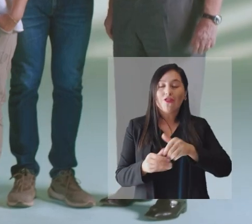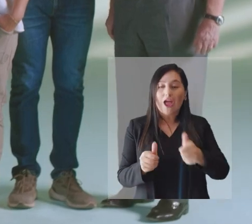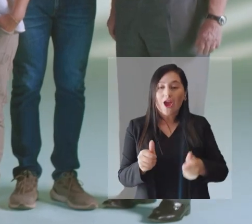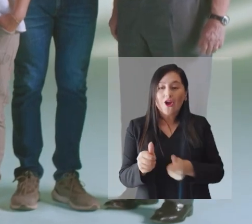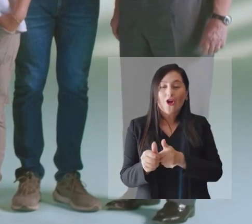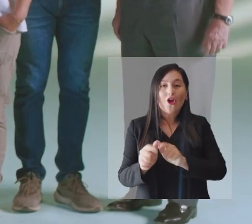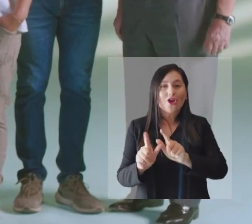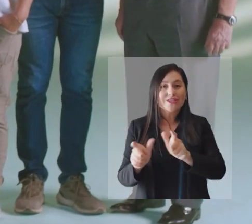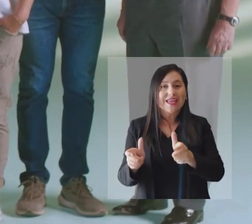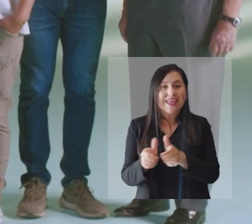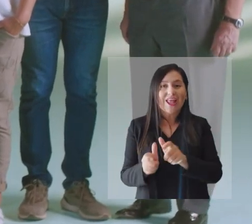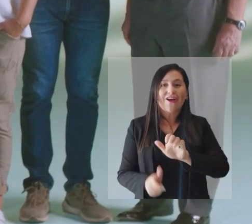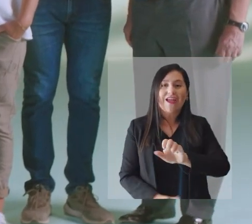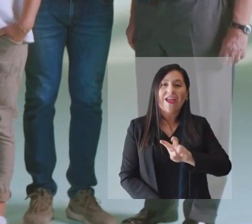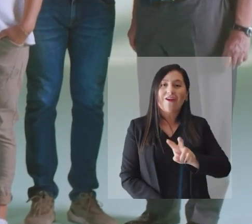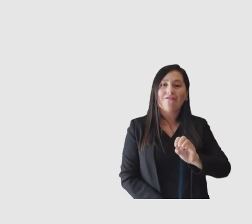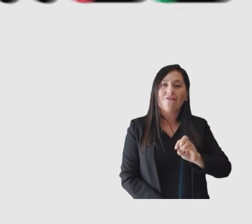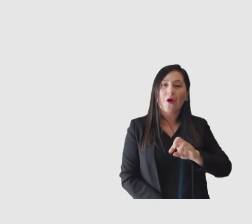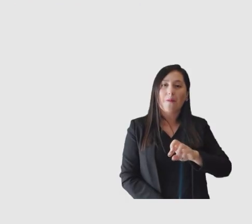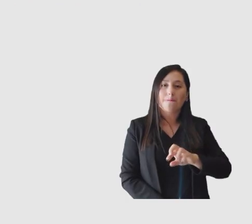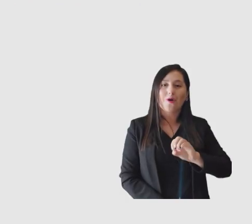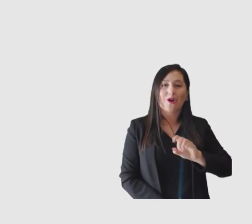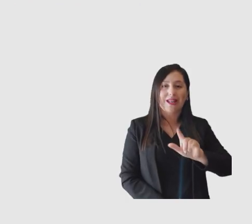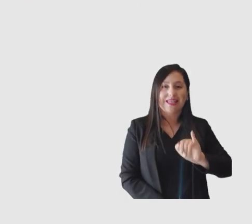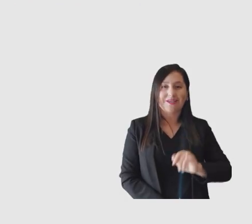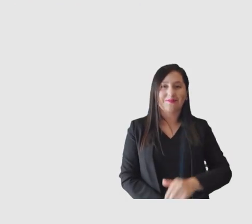votan por los consejeros de evopolis